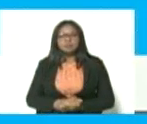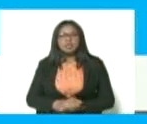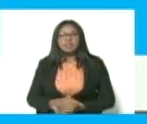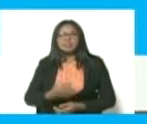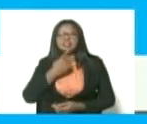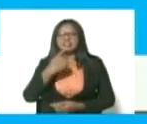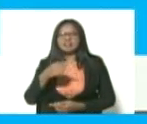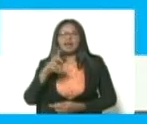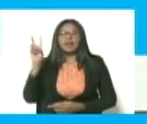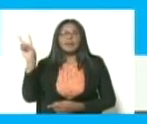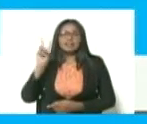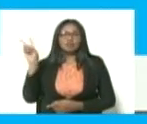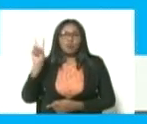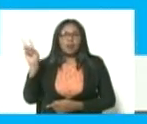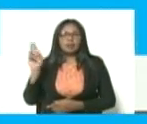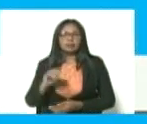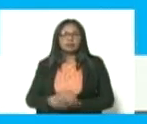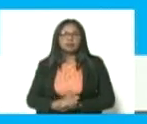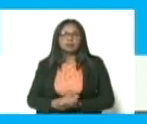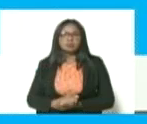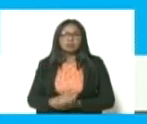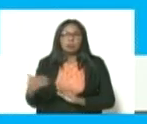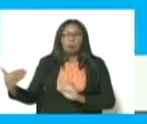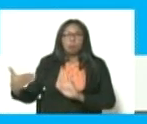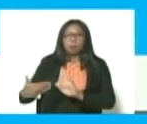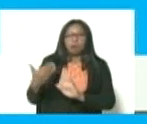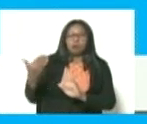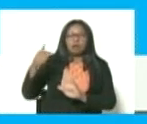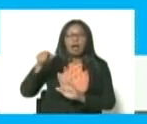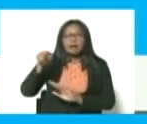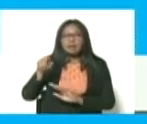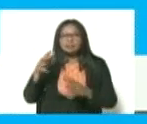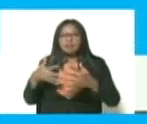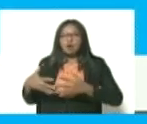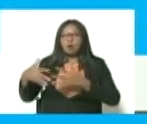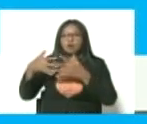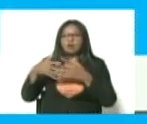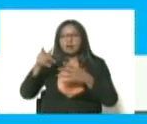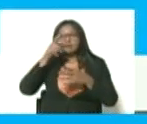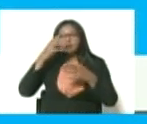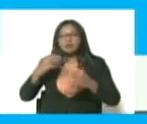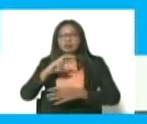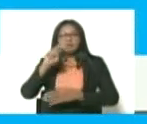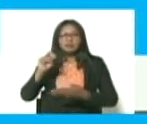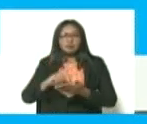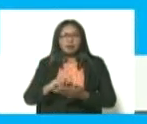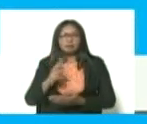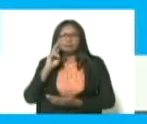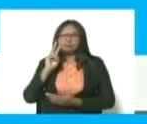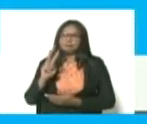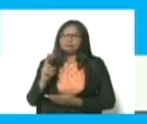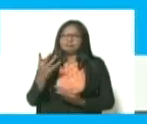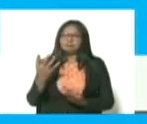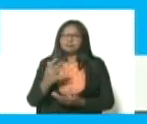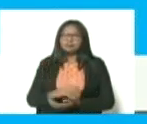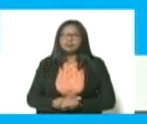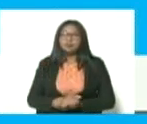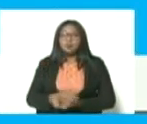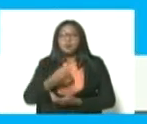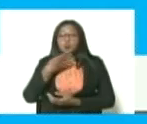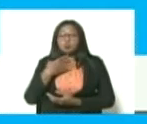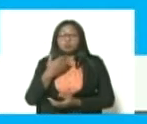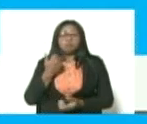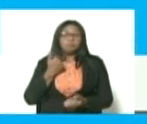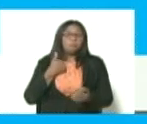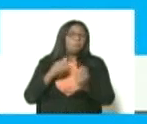Venezuela una amenaza inusual y extraordinaria contra la seguridad nacional de Estados Unidos, bueno, eso tuvo un